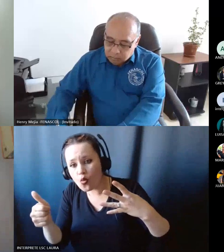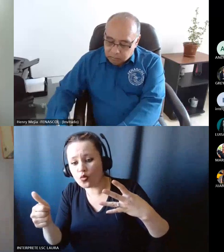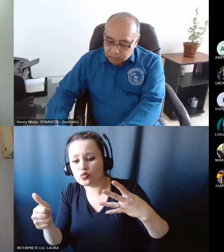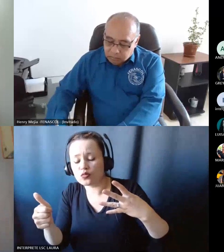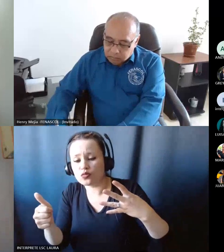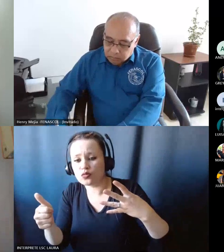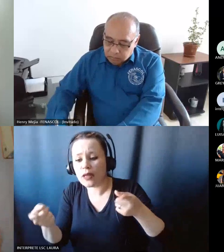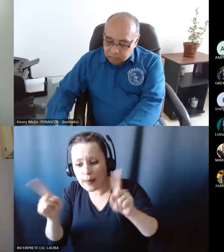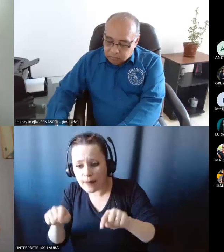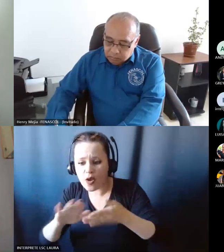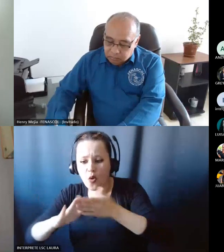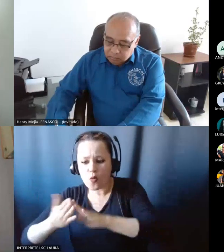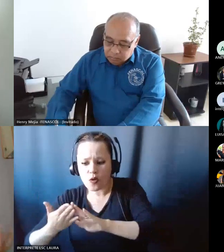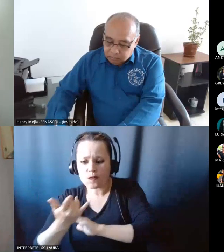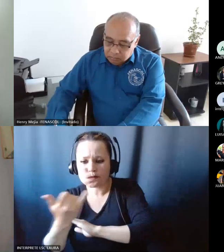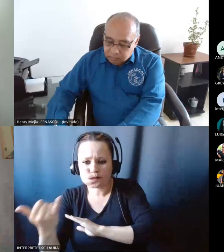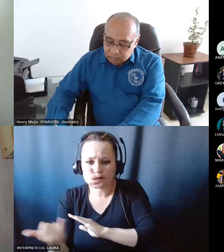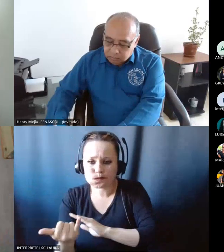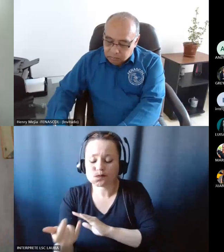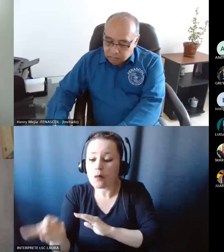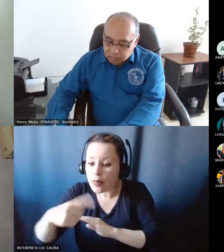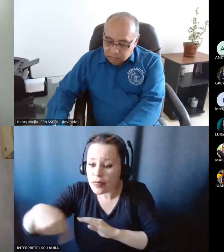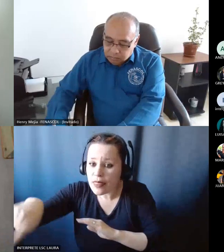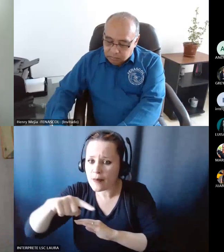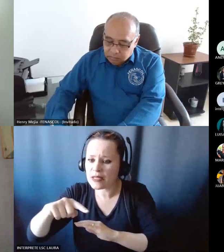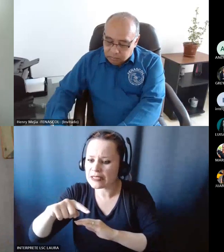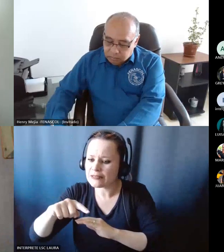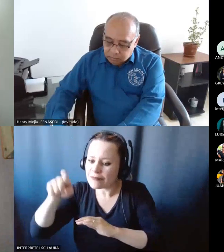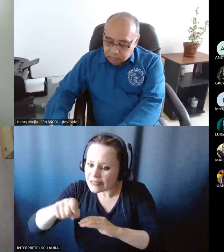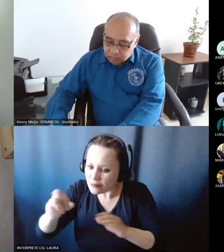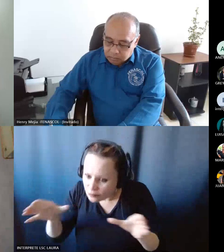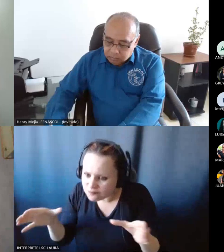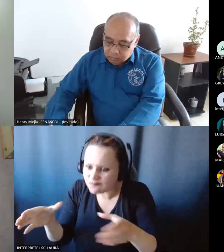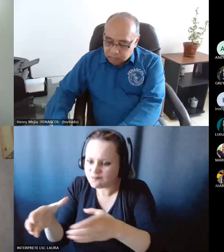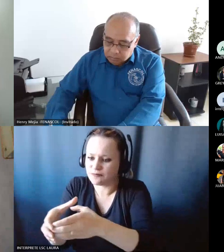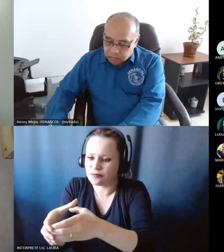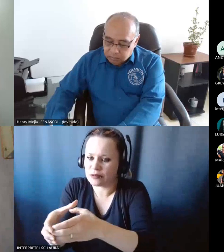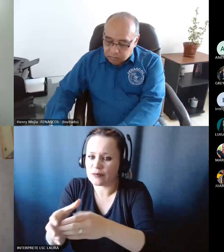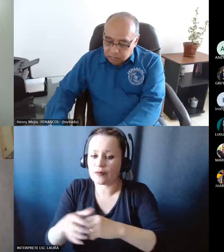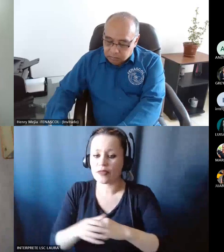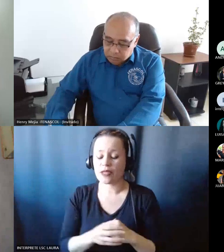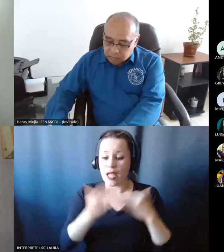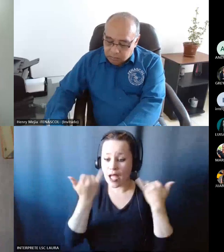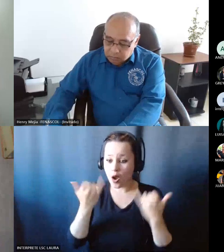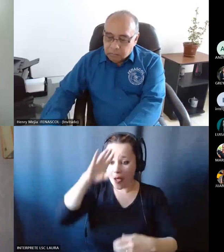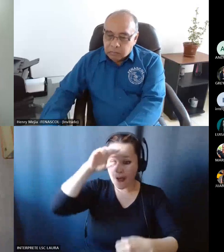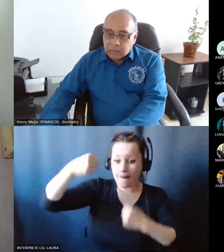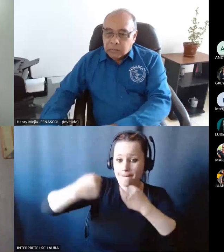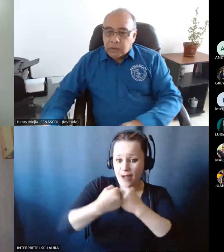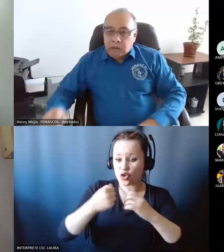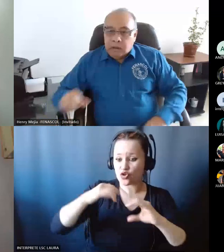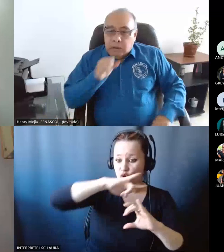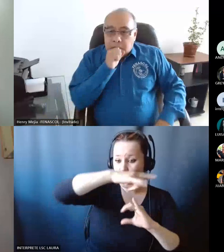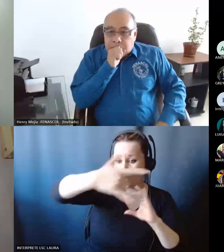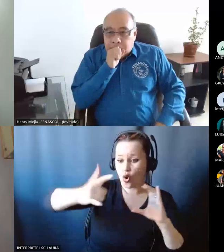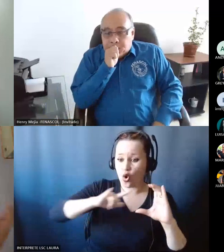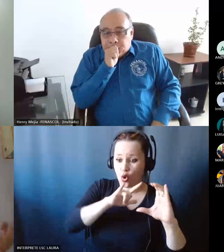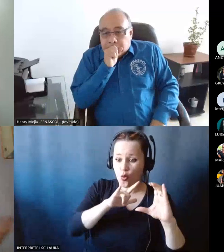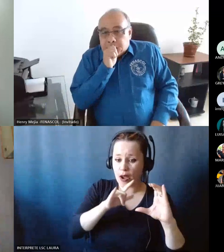de comunidades a las cuales debemos tener este radar con el pacto global cuando creamos la mesa